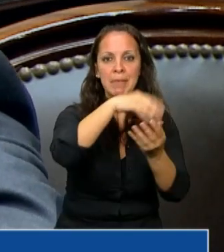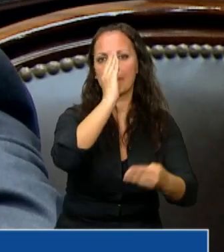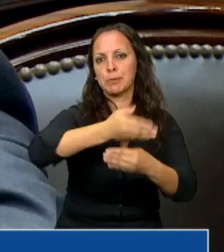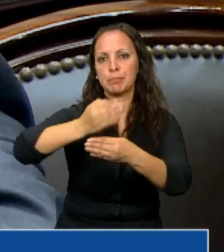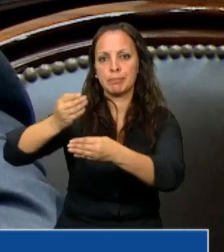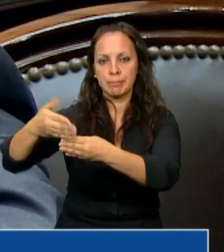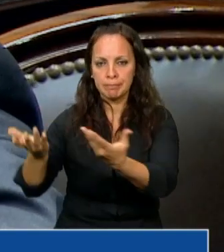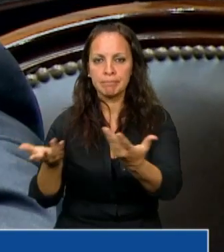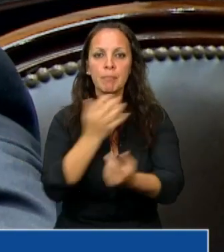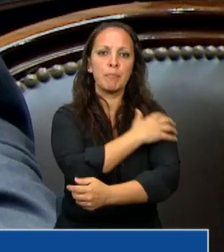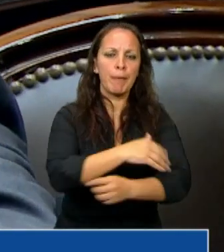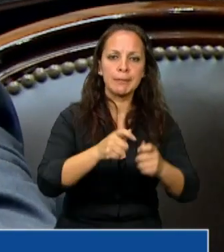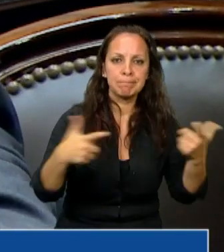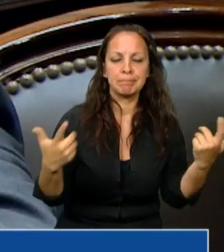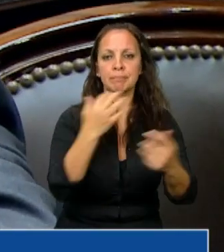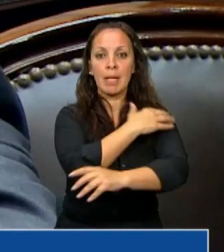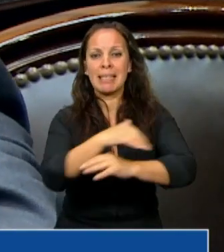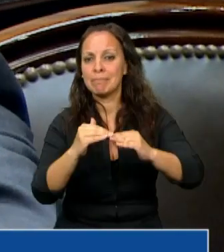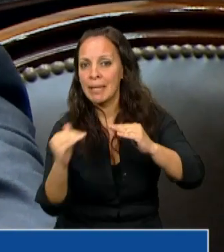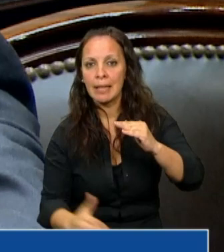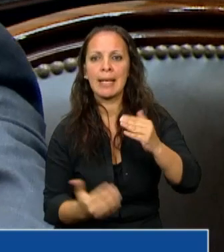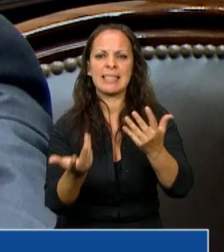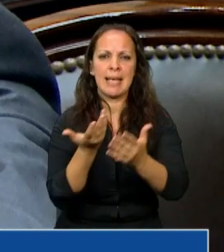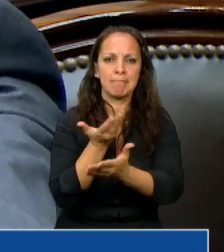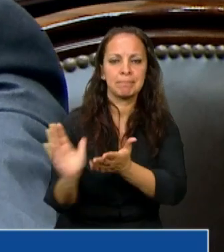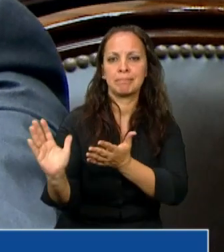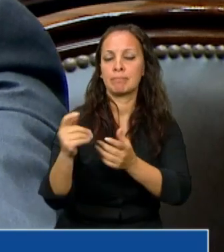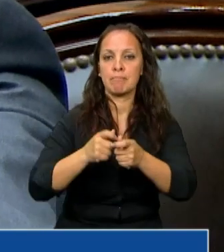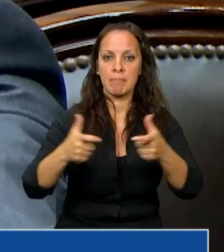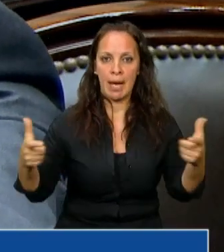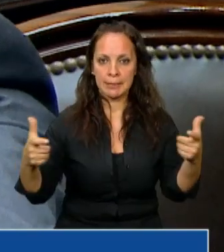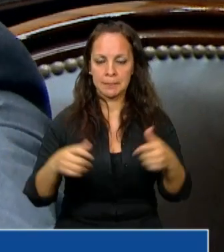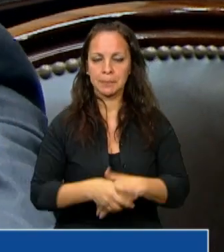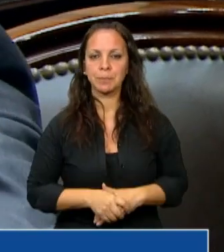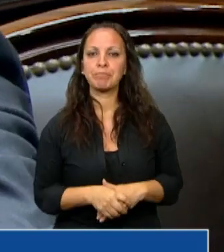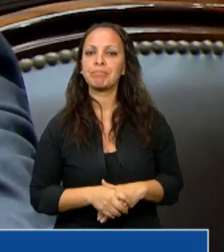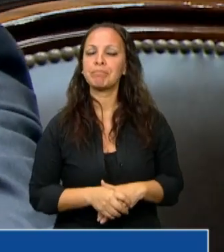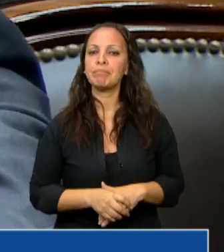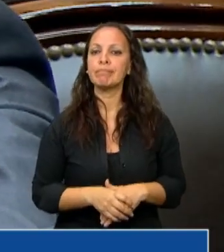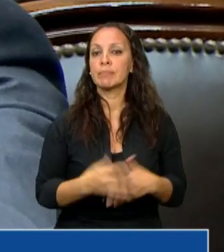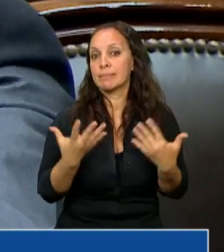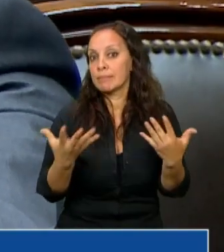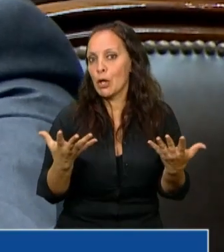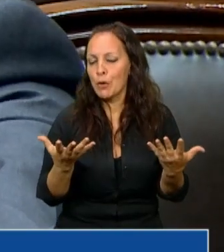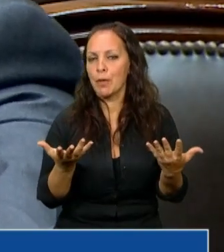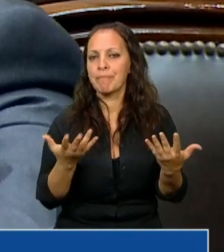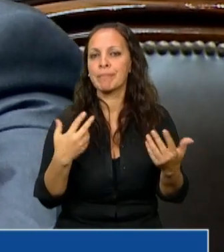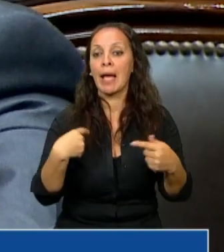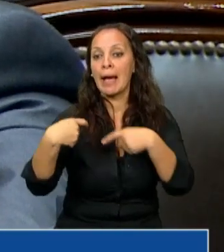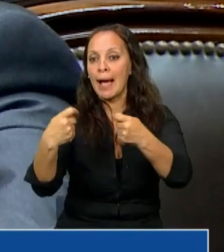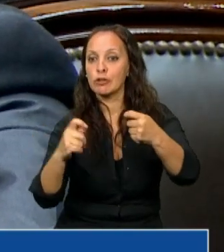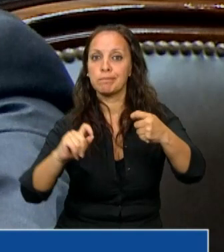empresas, aumentó la pobreza, la indigencia y la marginalidad. Resulta obvio entonces que los déficits